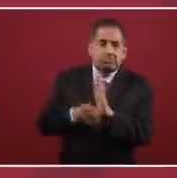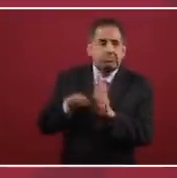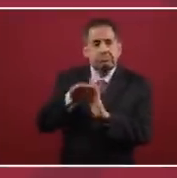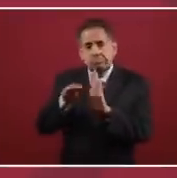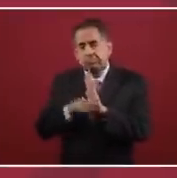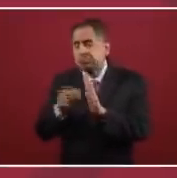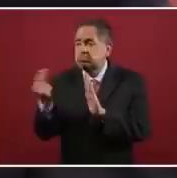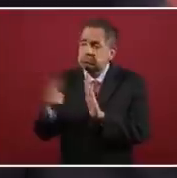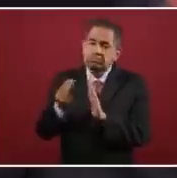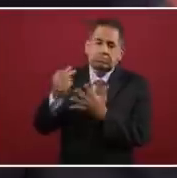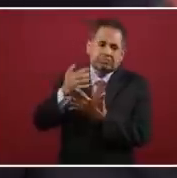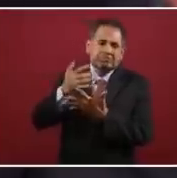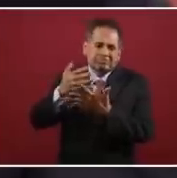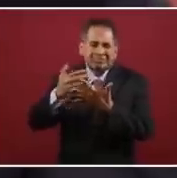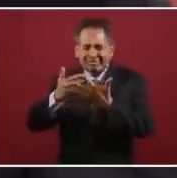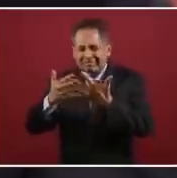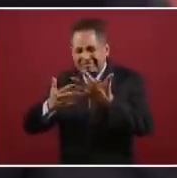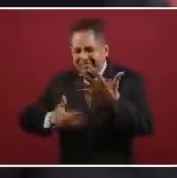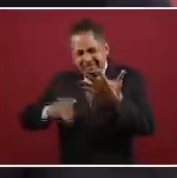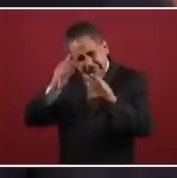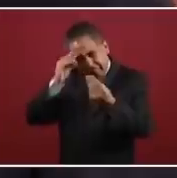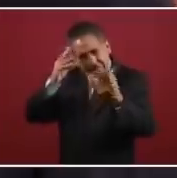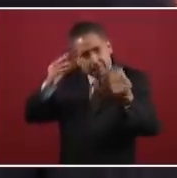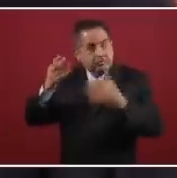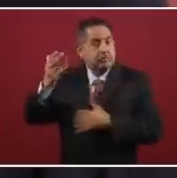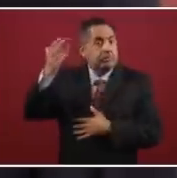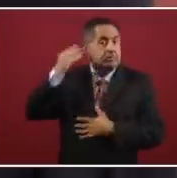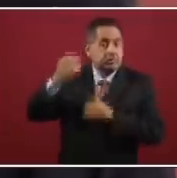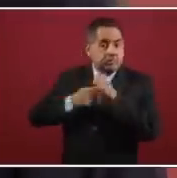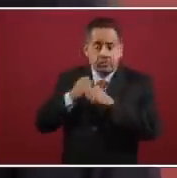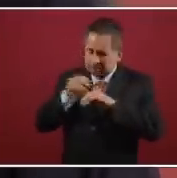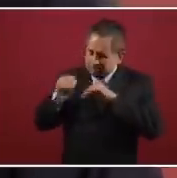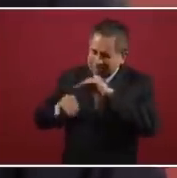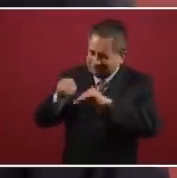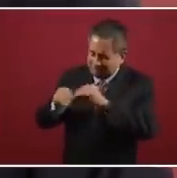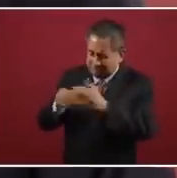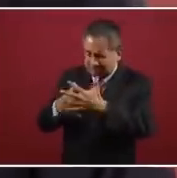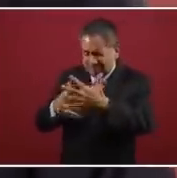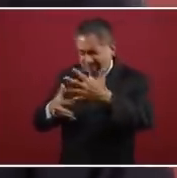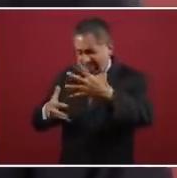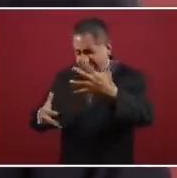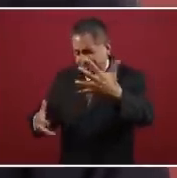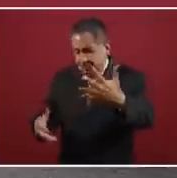la normatividad que se fue creando para no hacer nada.